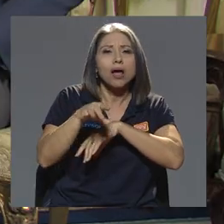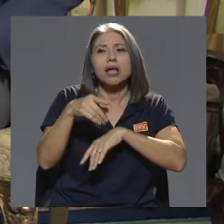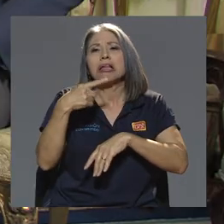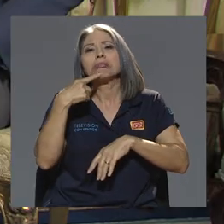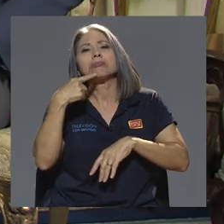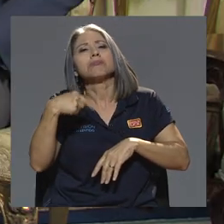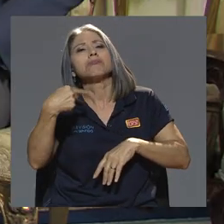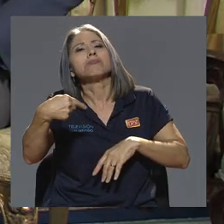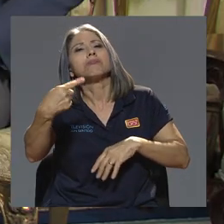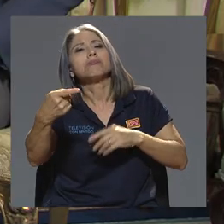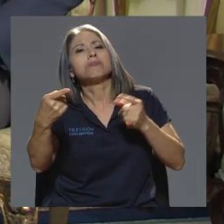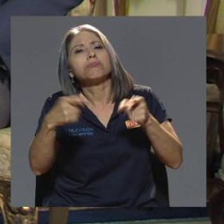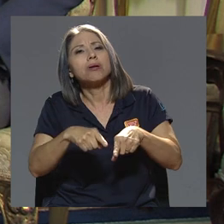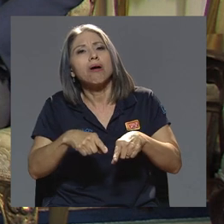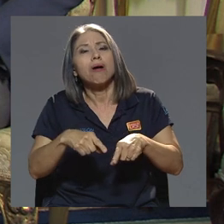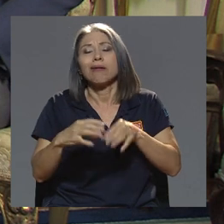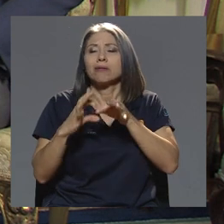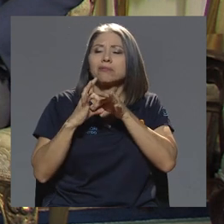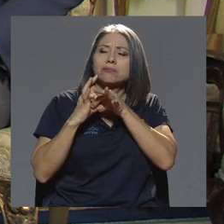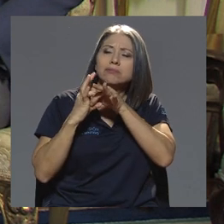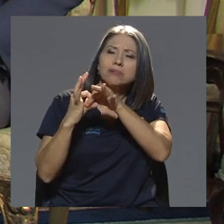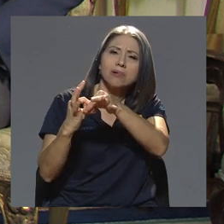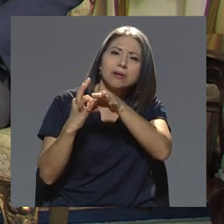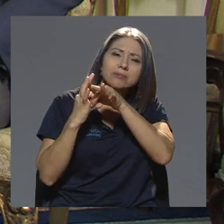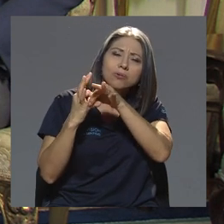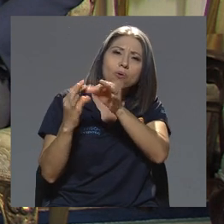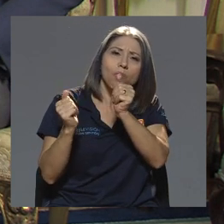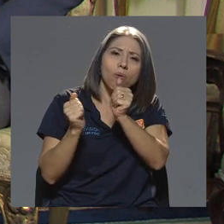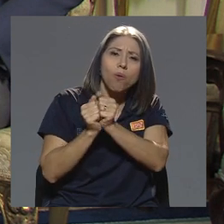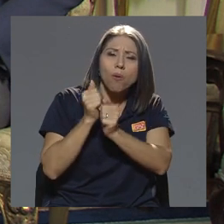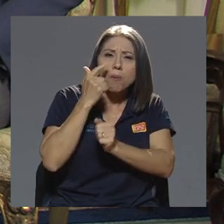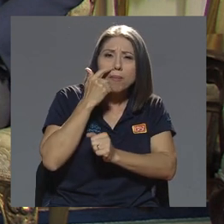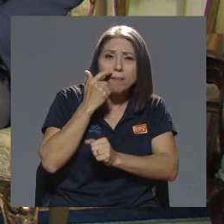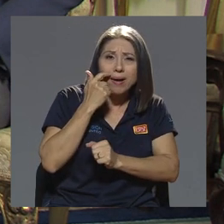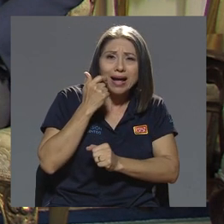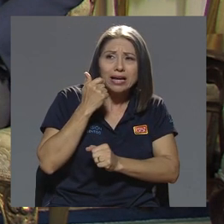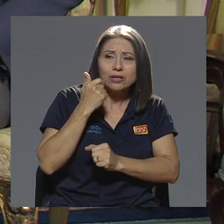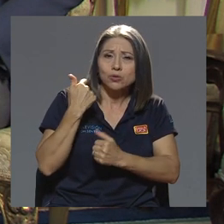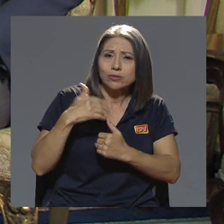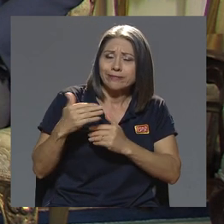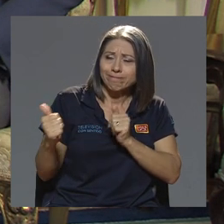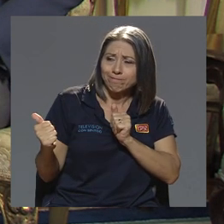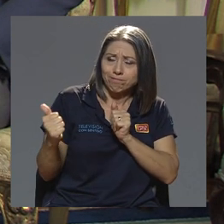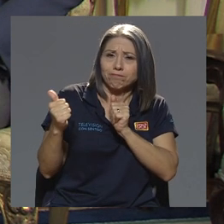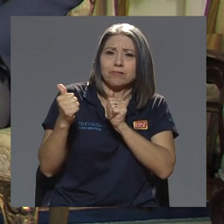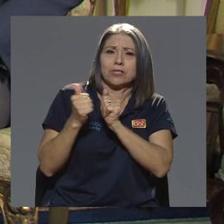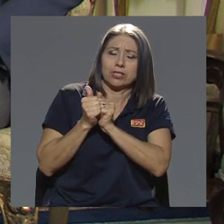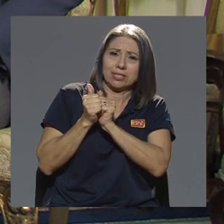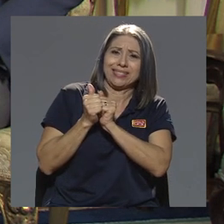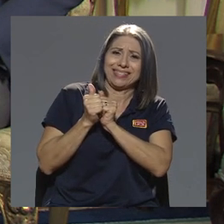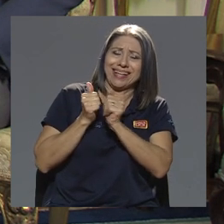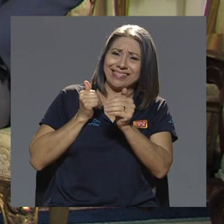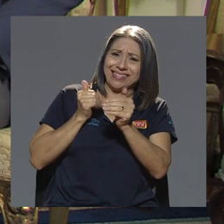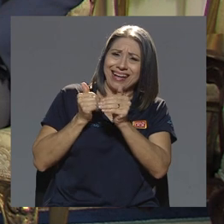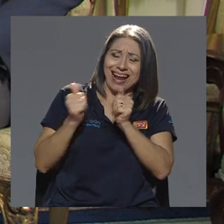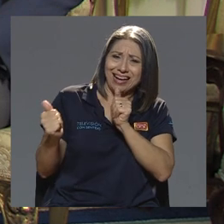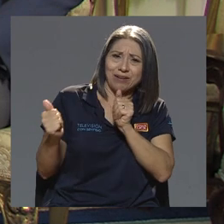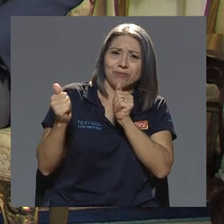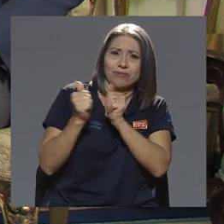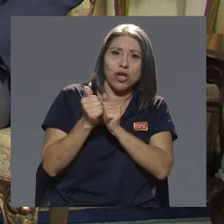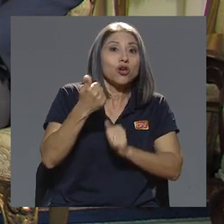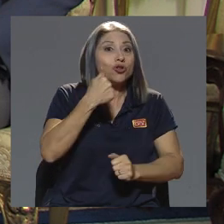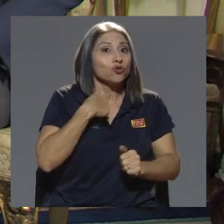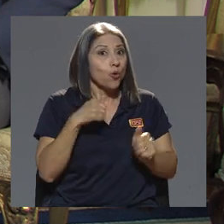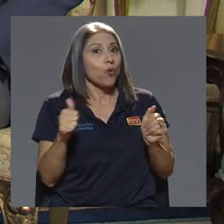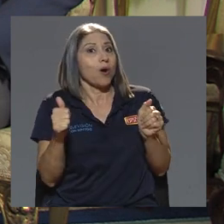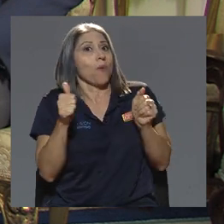esa relación con mi papá fue tan, tan, tan cercana que yo lo acompañaba a la sala de